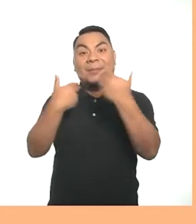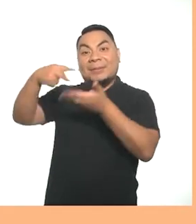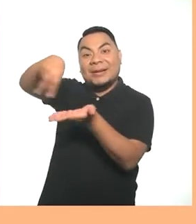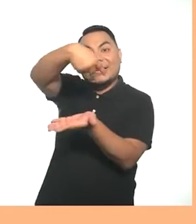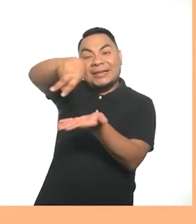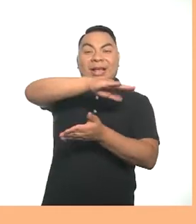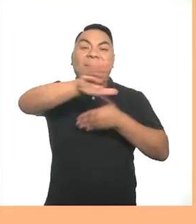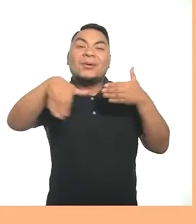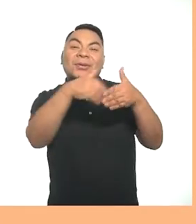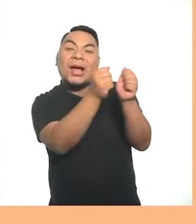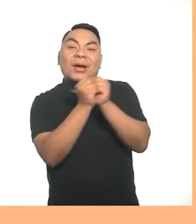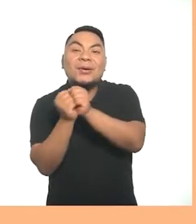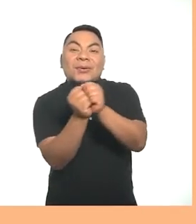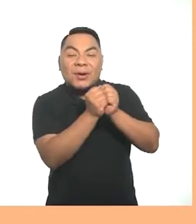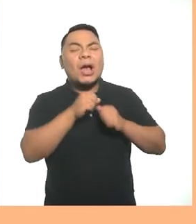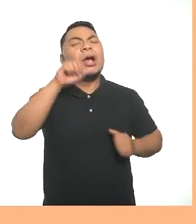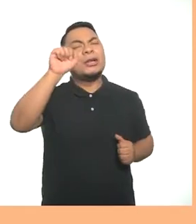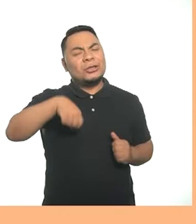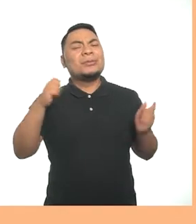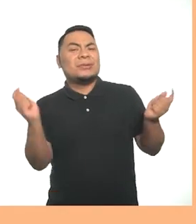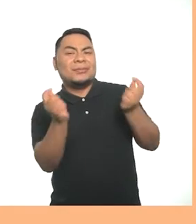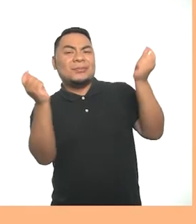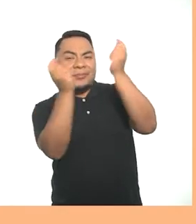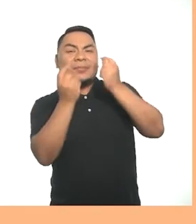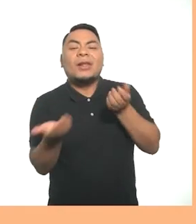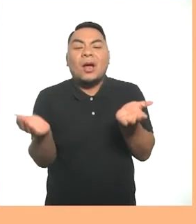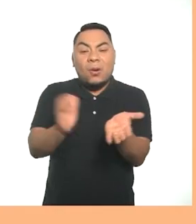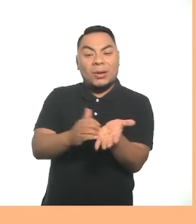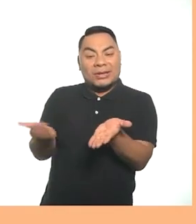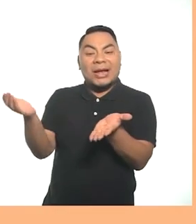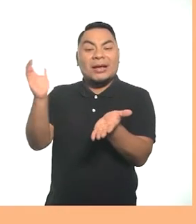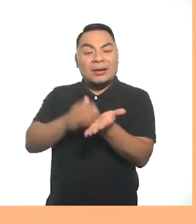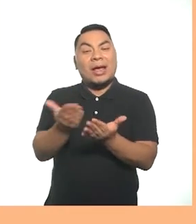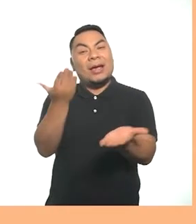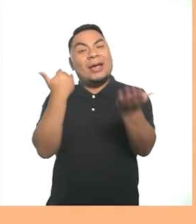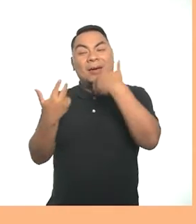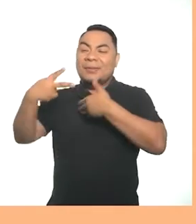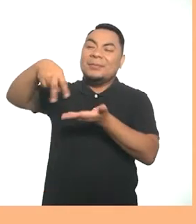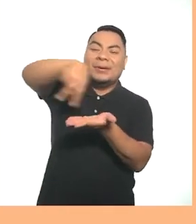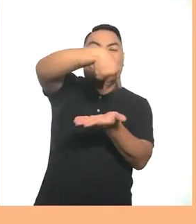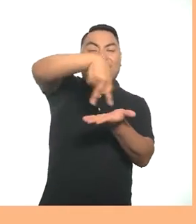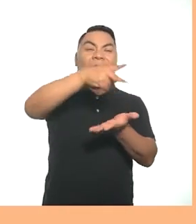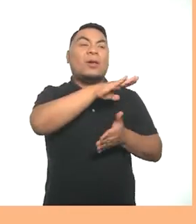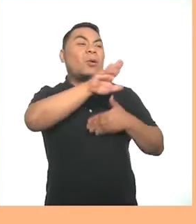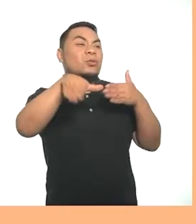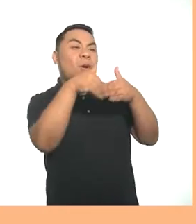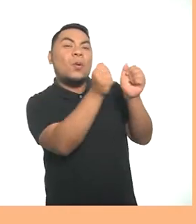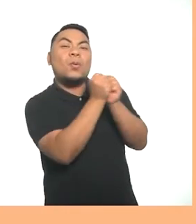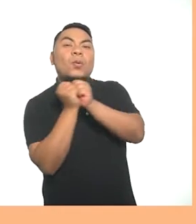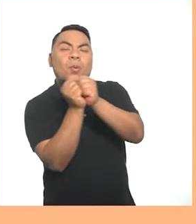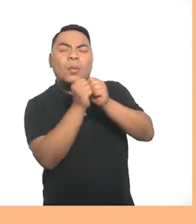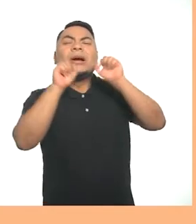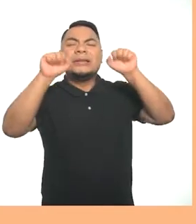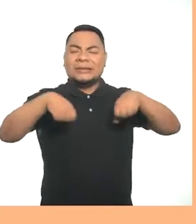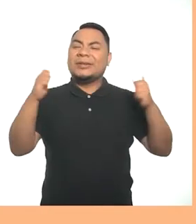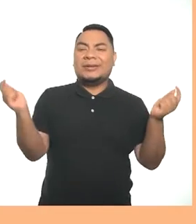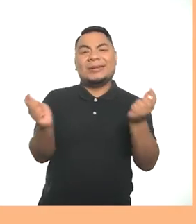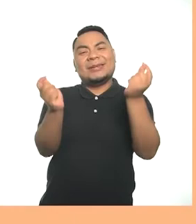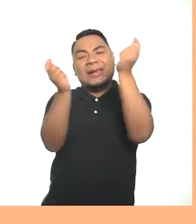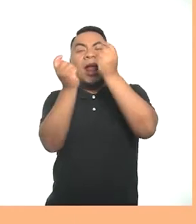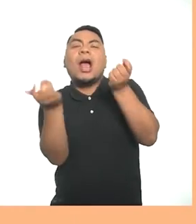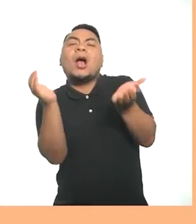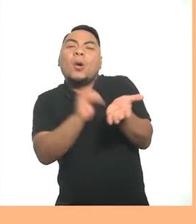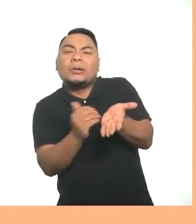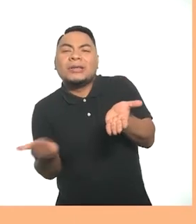que bailar todos juntos y celebrar otra vez. Hay que bailar todos juntos y